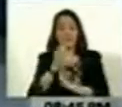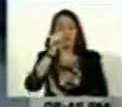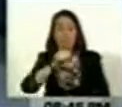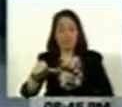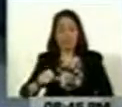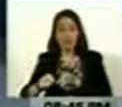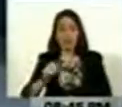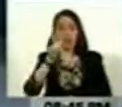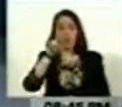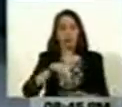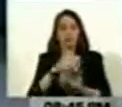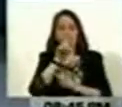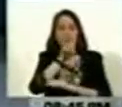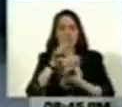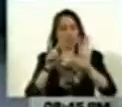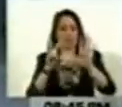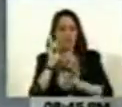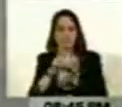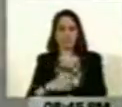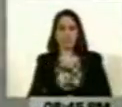Segura 2017. Veamos.